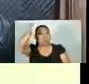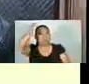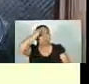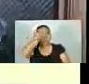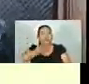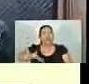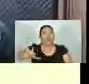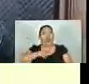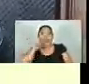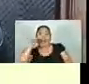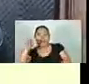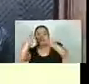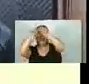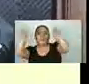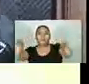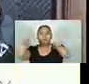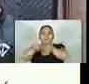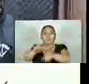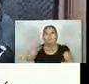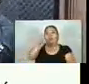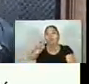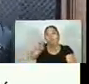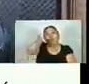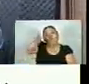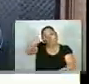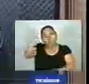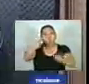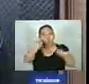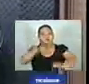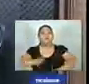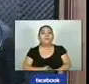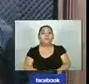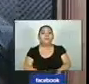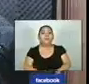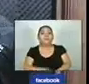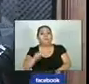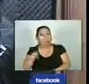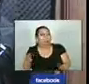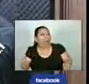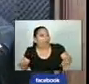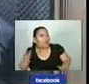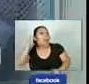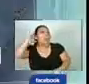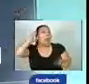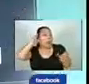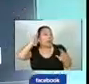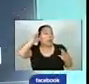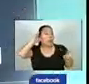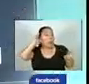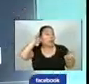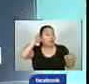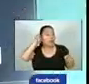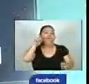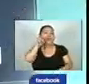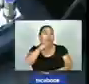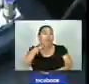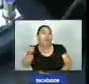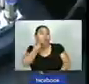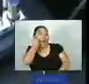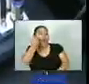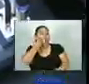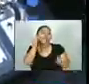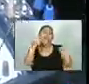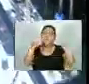incluso allá en el Canal 12 por medio de la televisión. El estudio de grabación es una de las opciones que los jóvenes